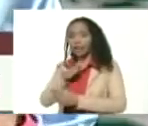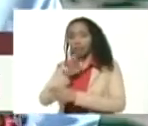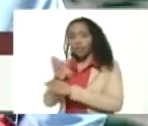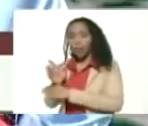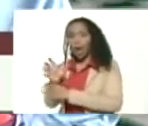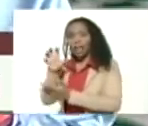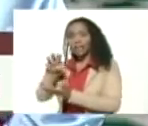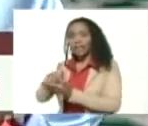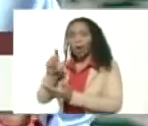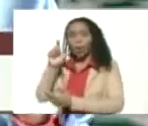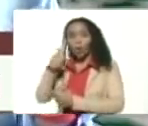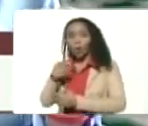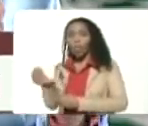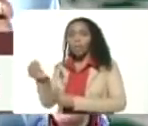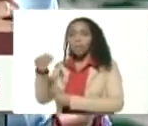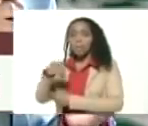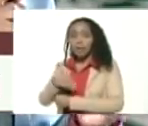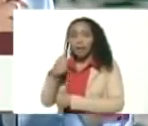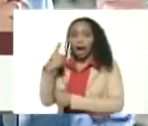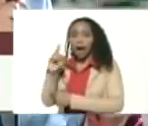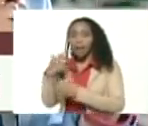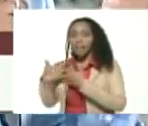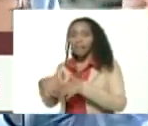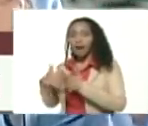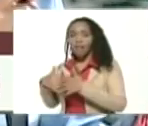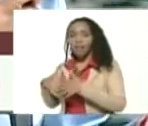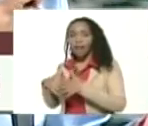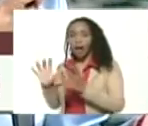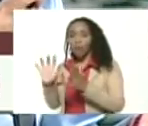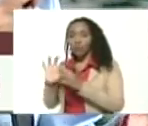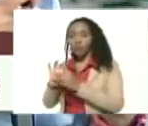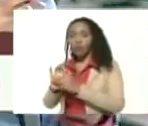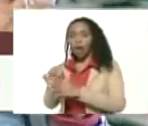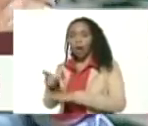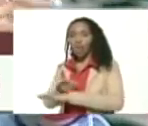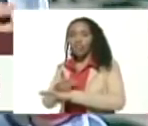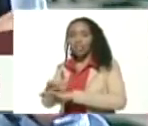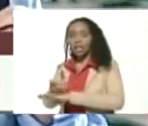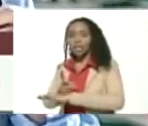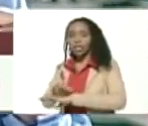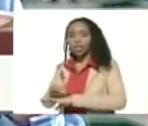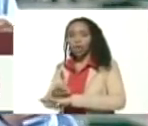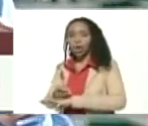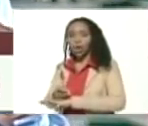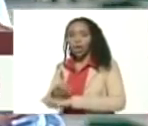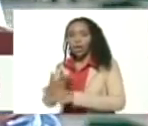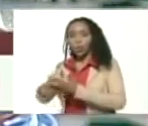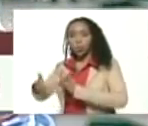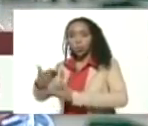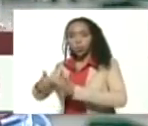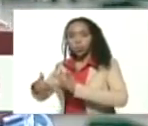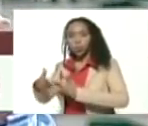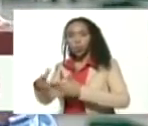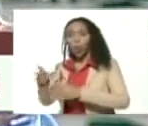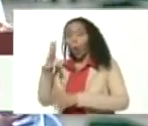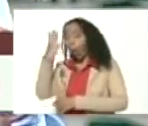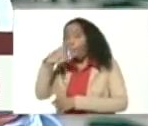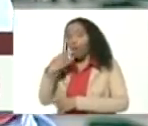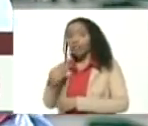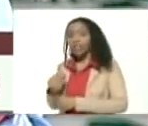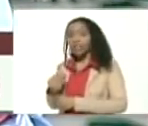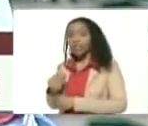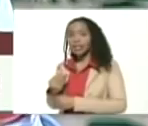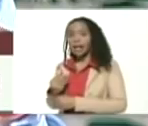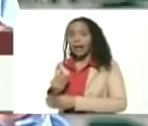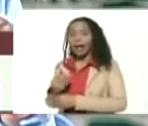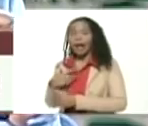Guárico, donde además hay una empresa, una alianza entre la gobernación y cooperativas de jóvenes egresados